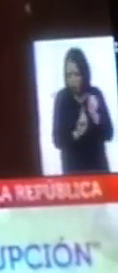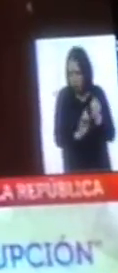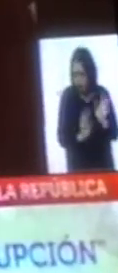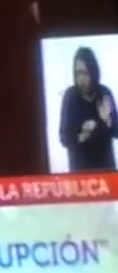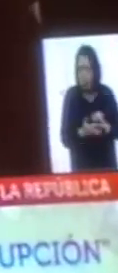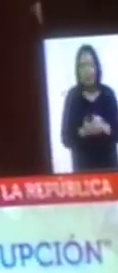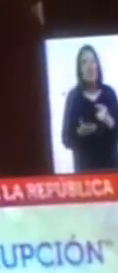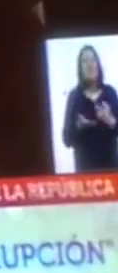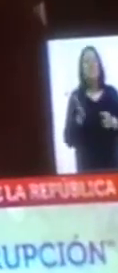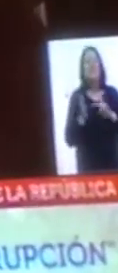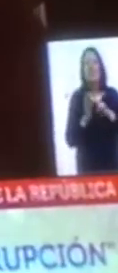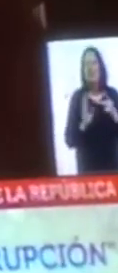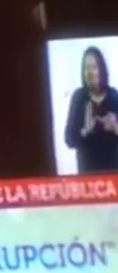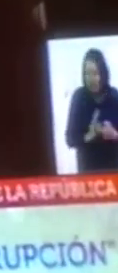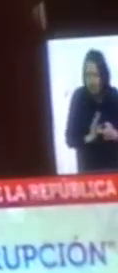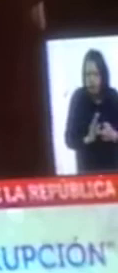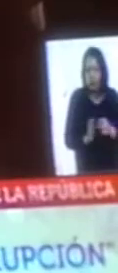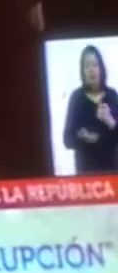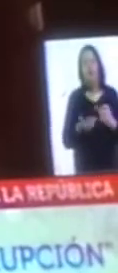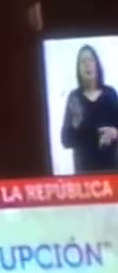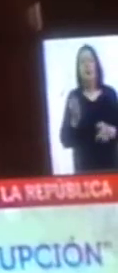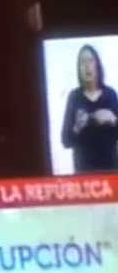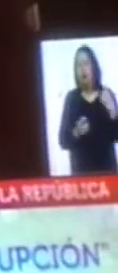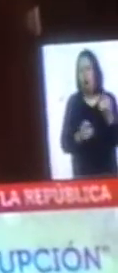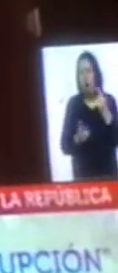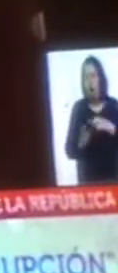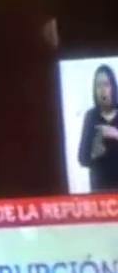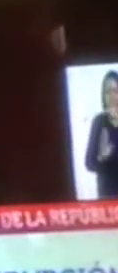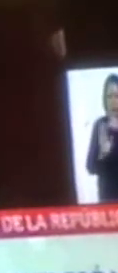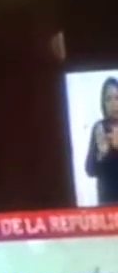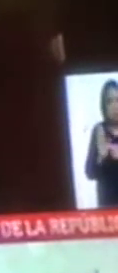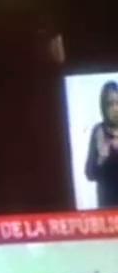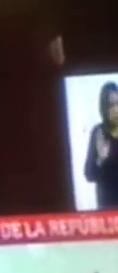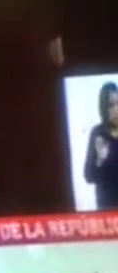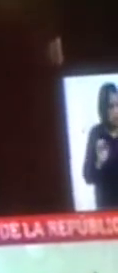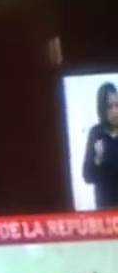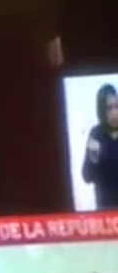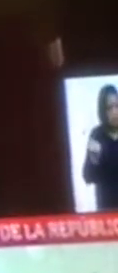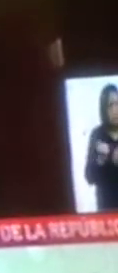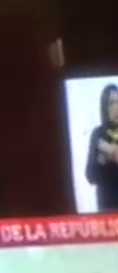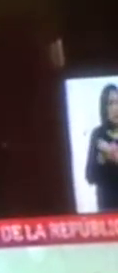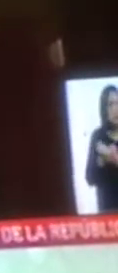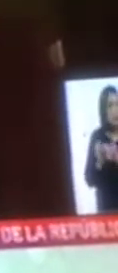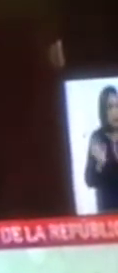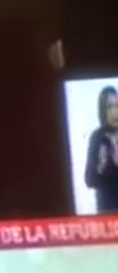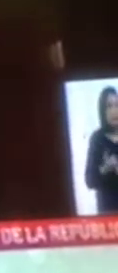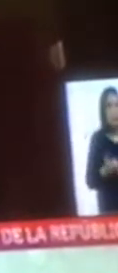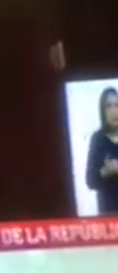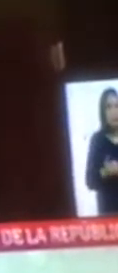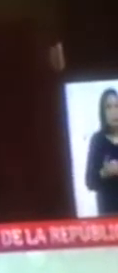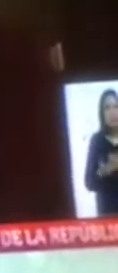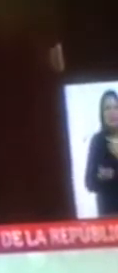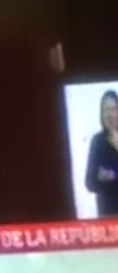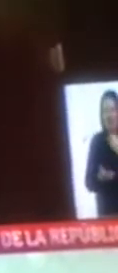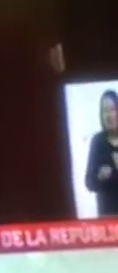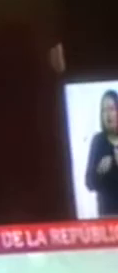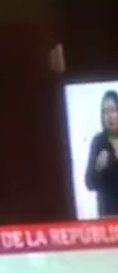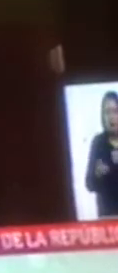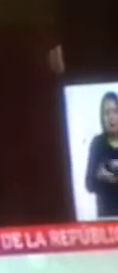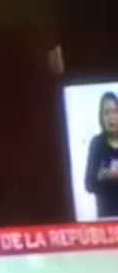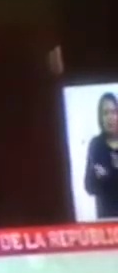esto significa que todo proyecto debe contribuir entre otros y